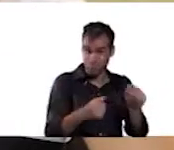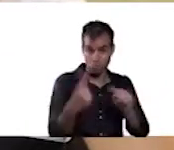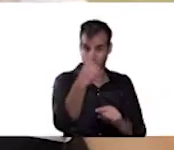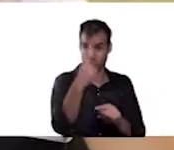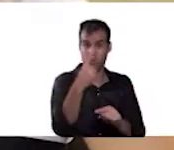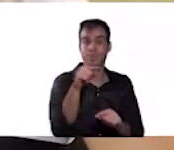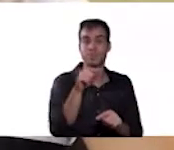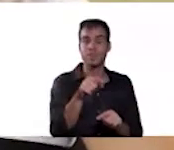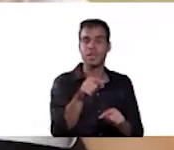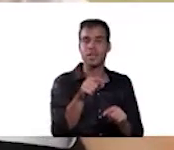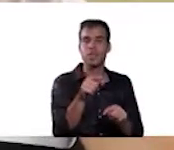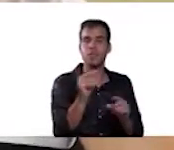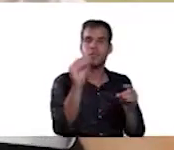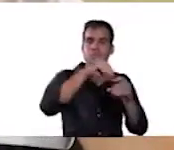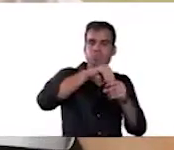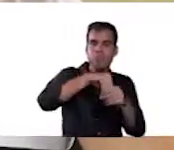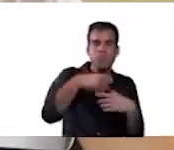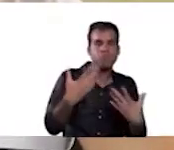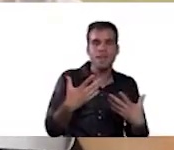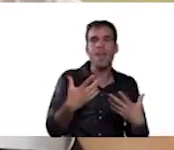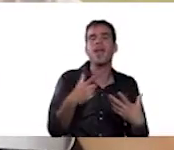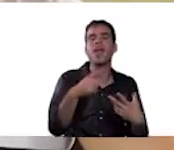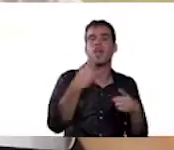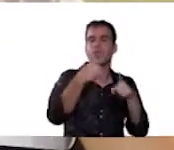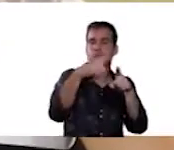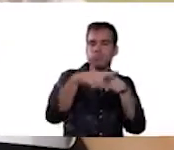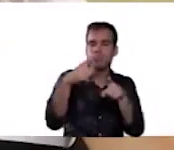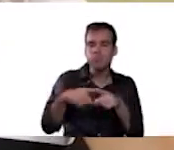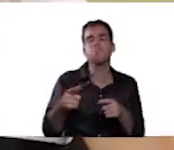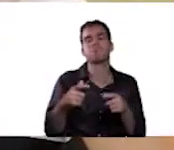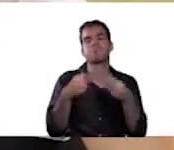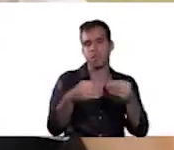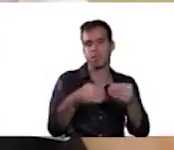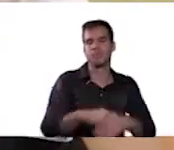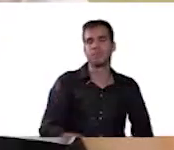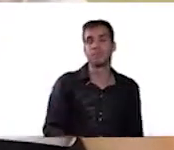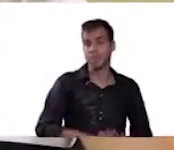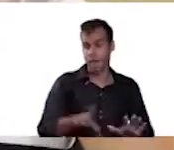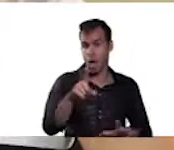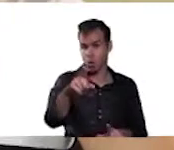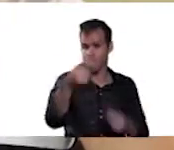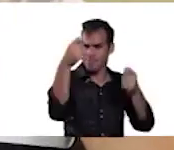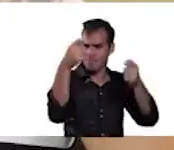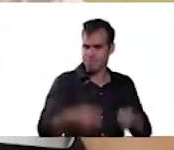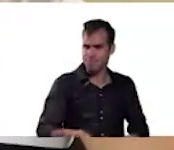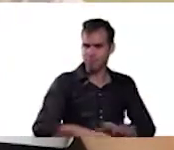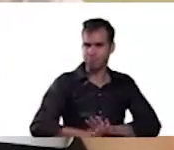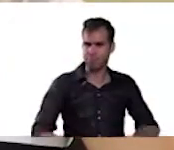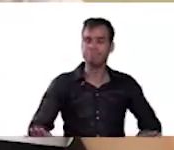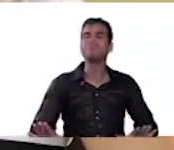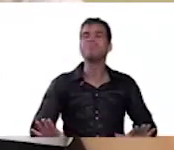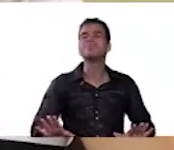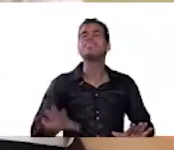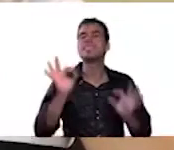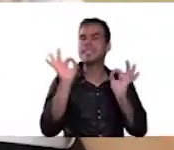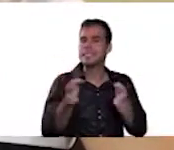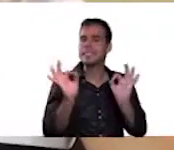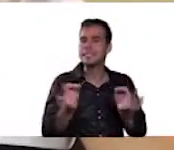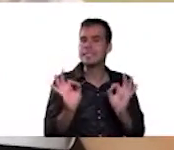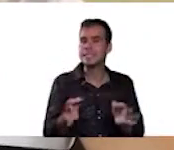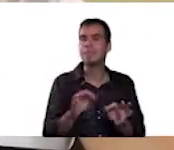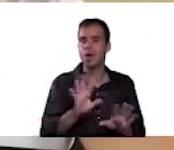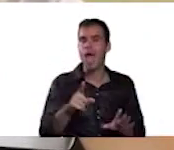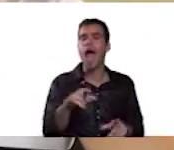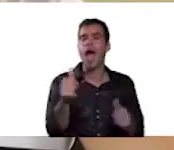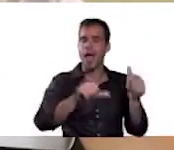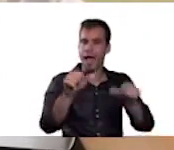estén formados por elementos metálicos. Ya usted está en condiciones de determinar siempre cuando una sustancia